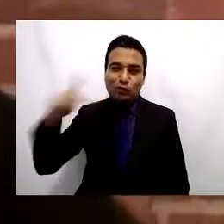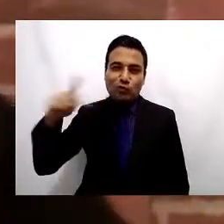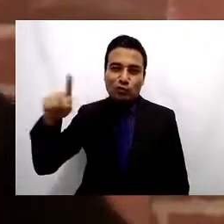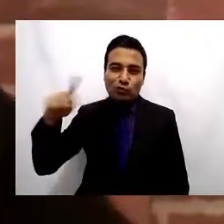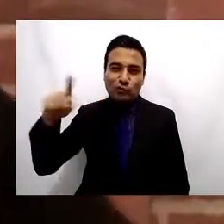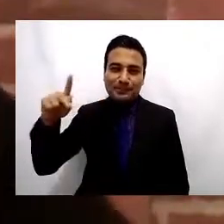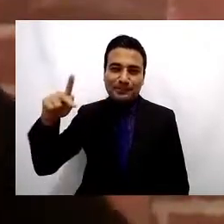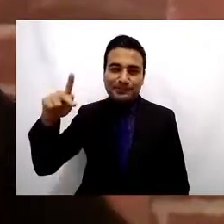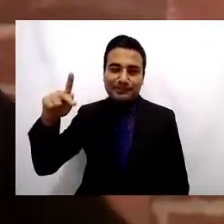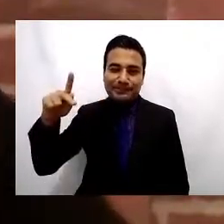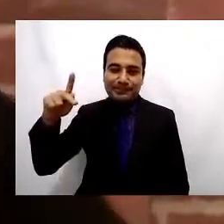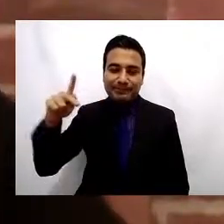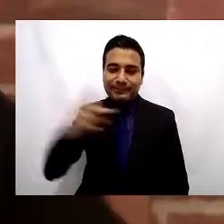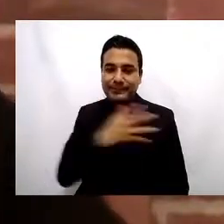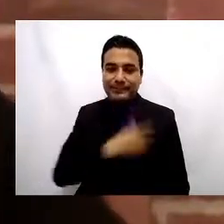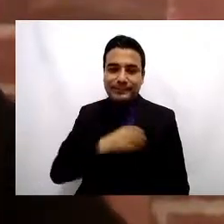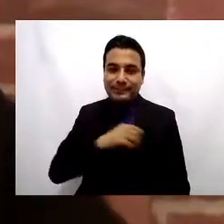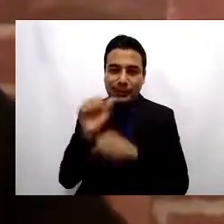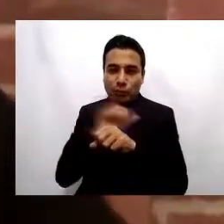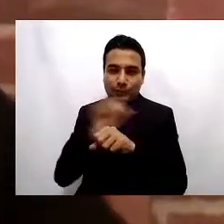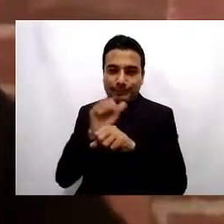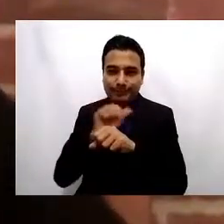Doreger,